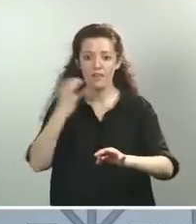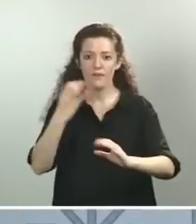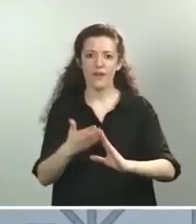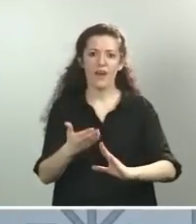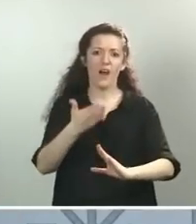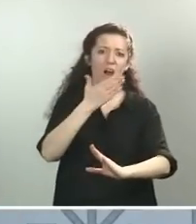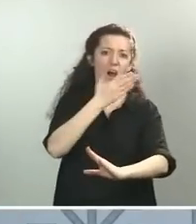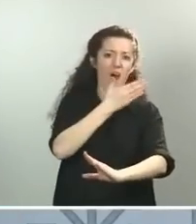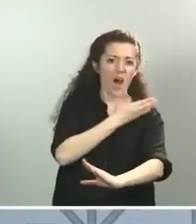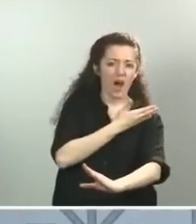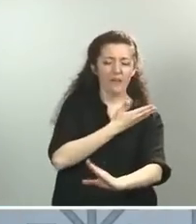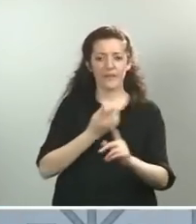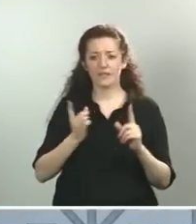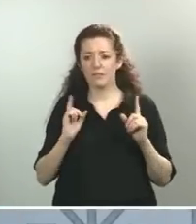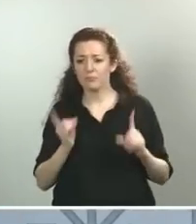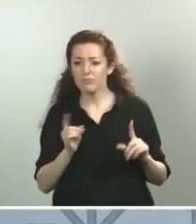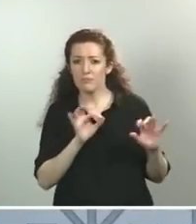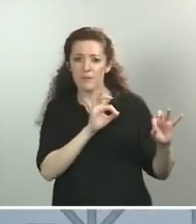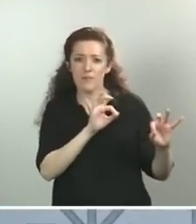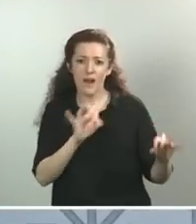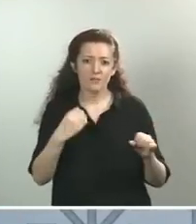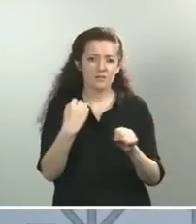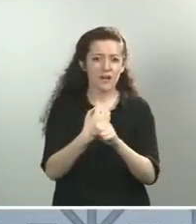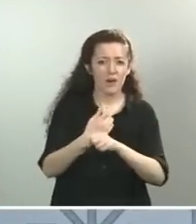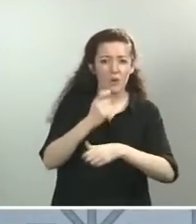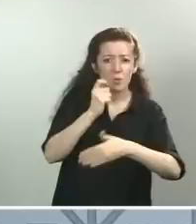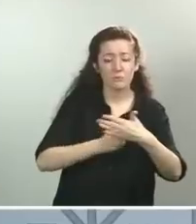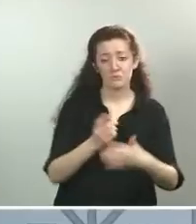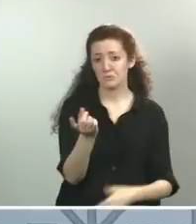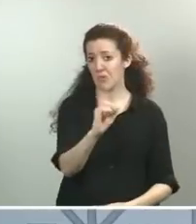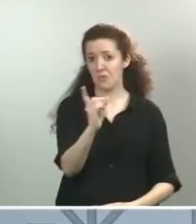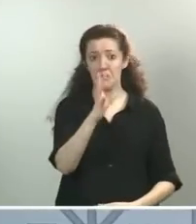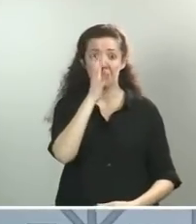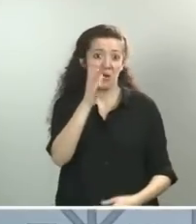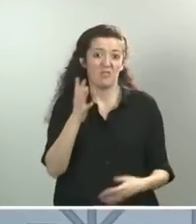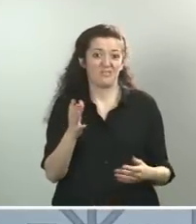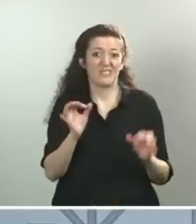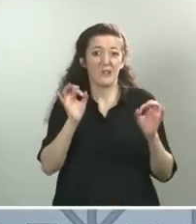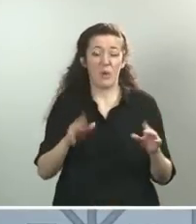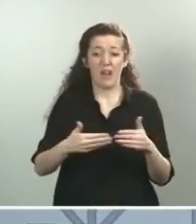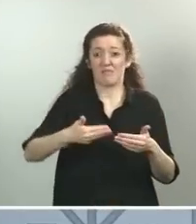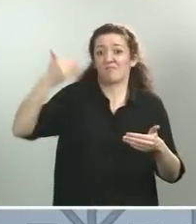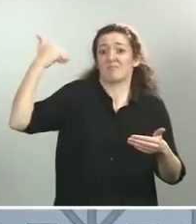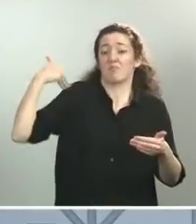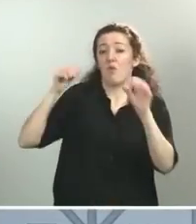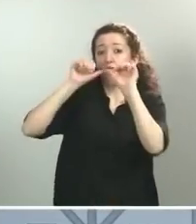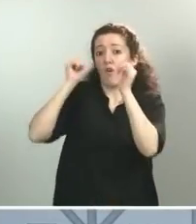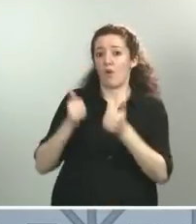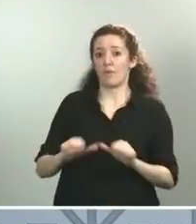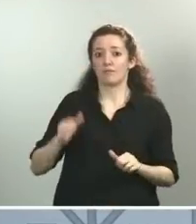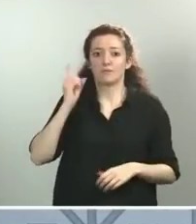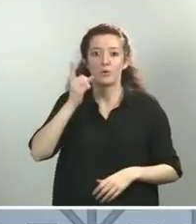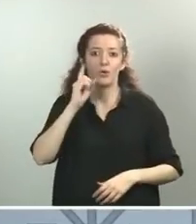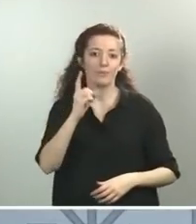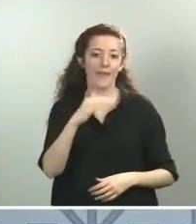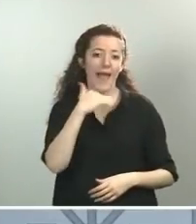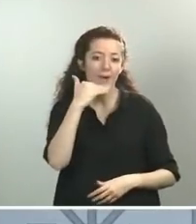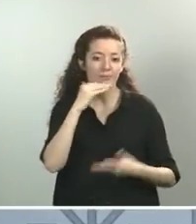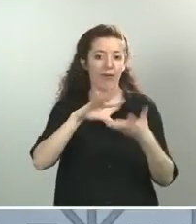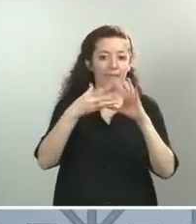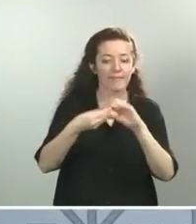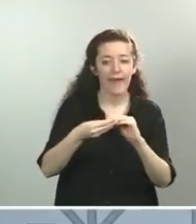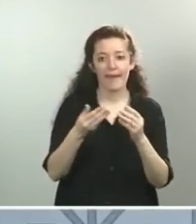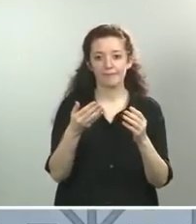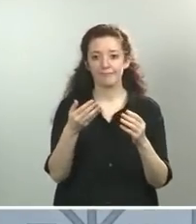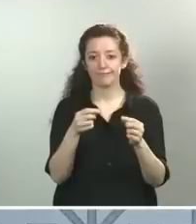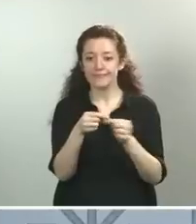algúnas adaptaciónes de tipo de confinamento. Pero, en cambio, se realmente chegamos a unha situación en que